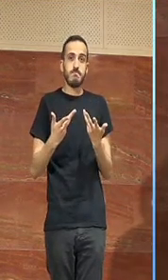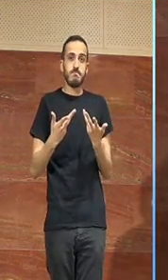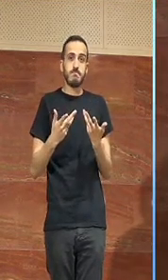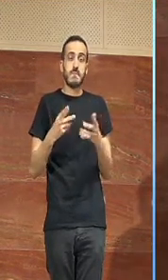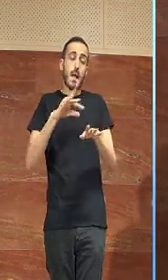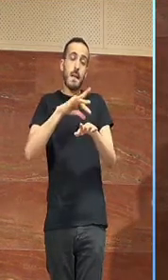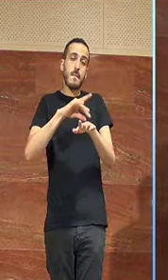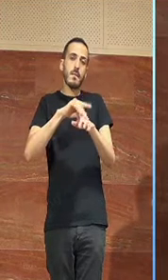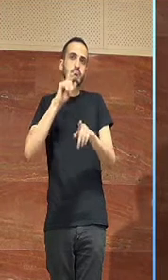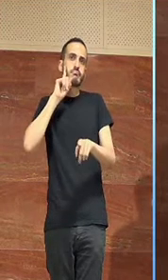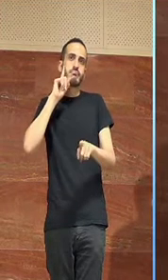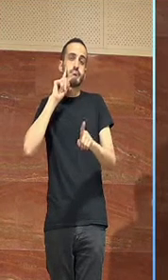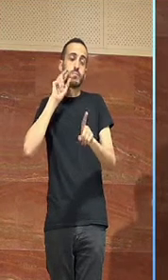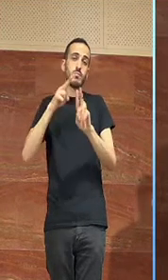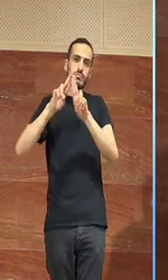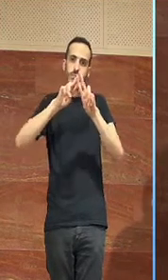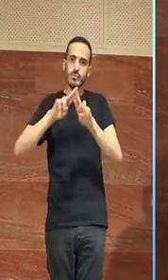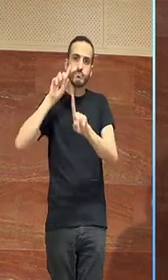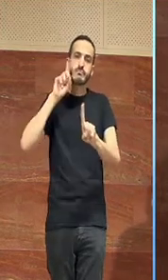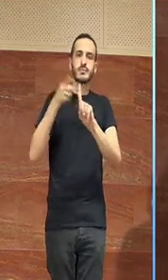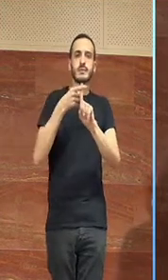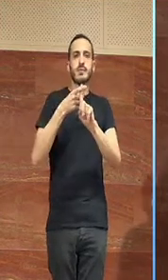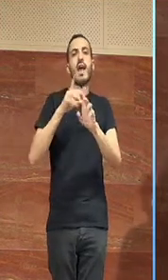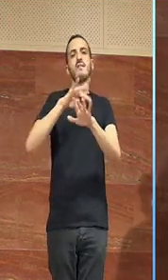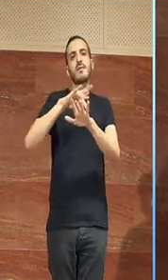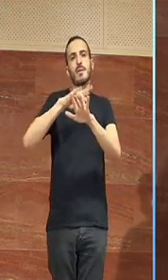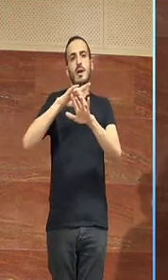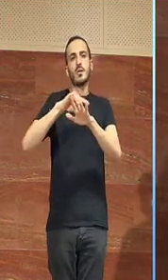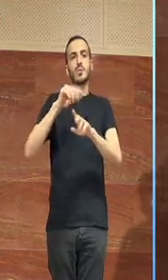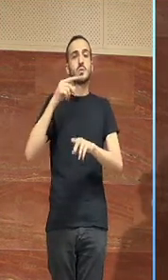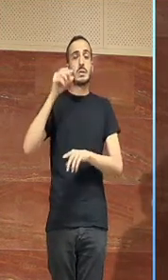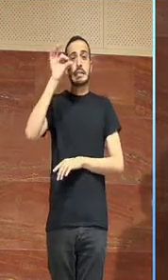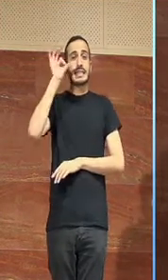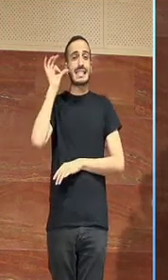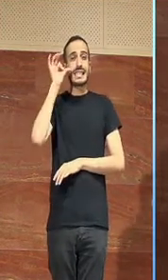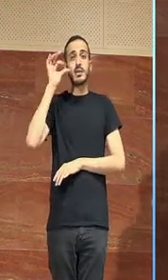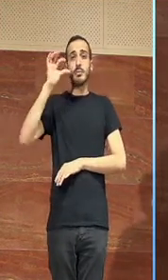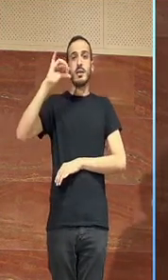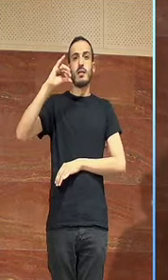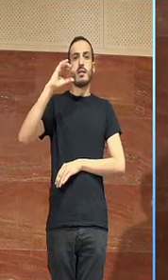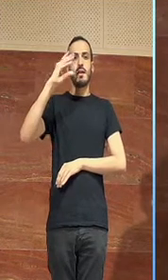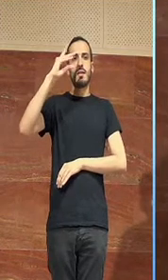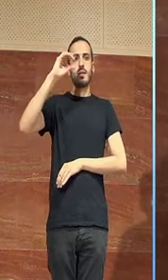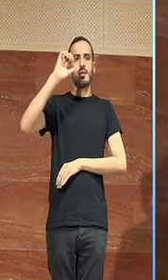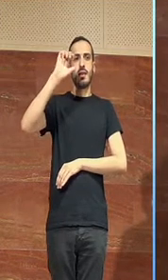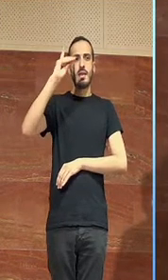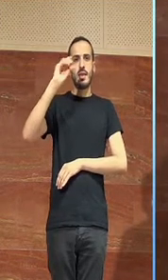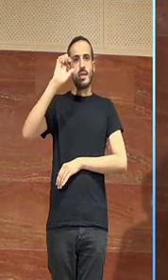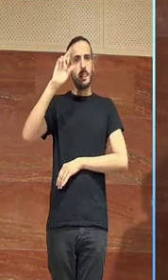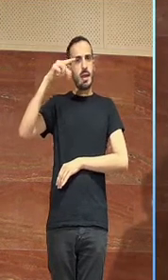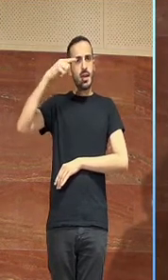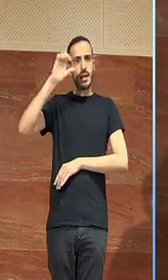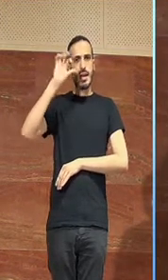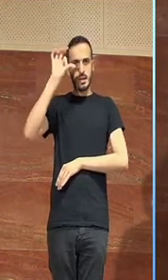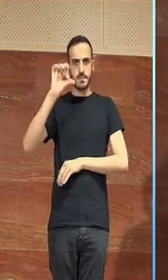una enfermedad, un síndrome de Rett, una enfermedad poco conocida entonces, una enfermedad rara, y que en ese